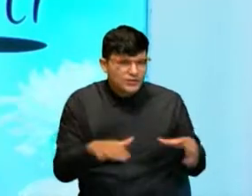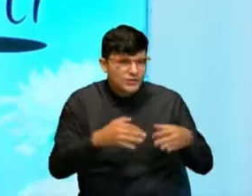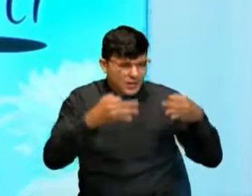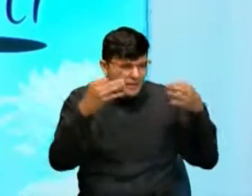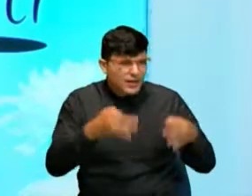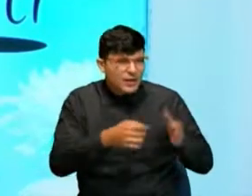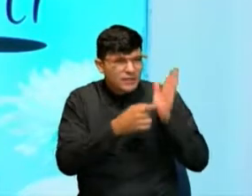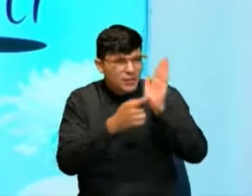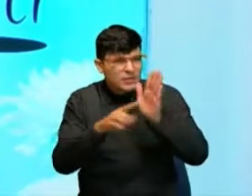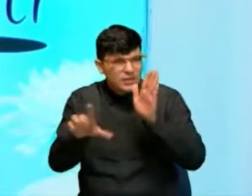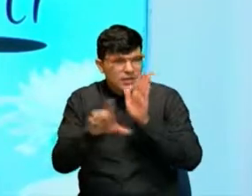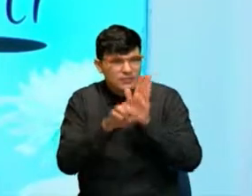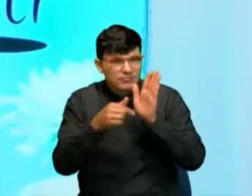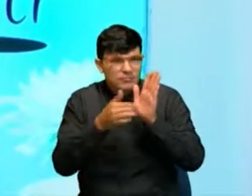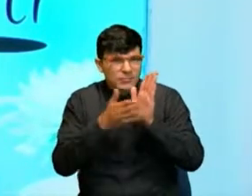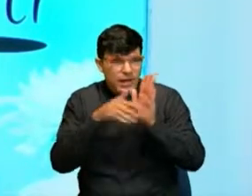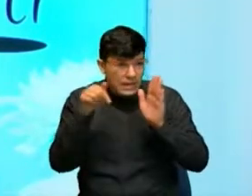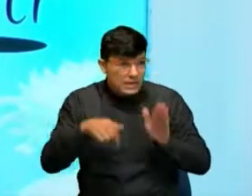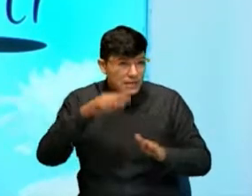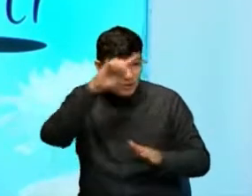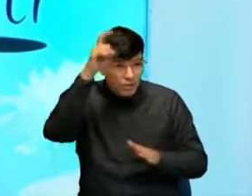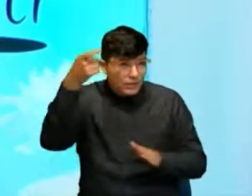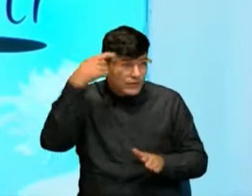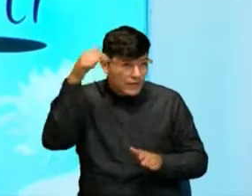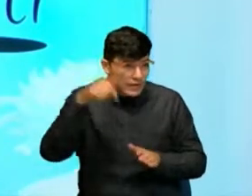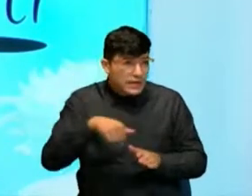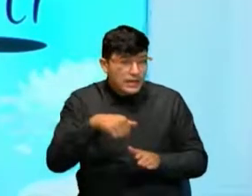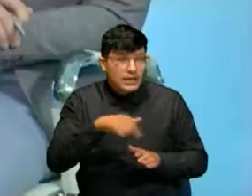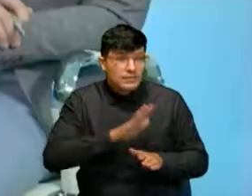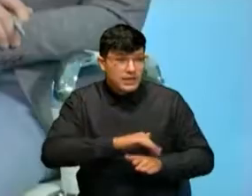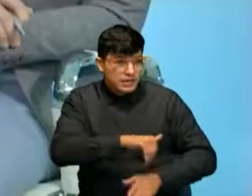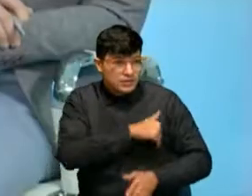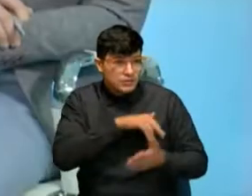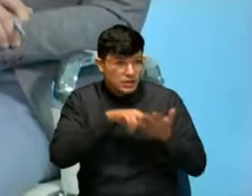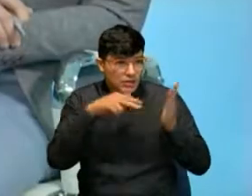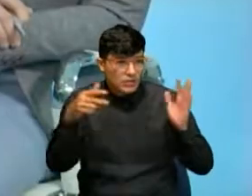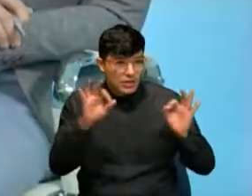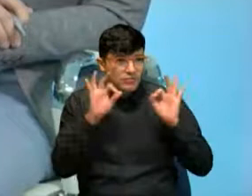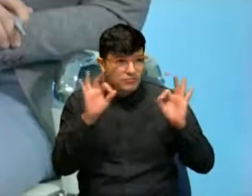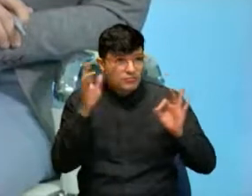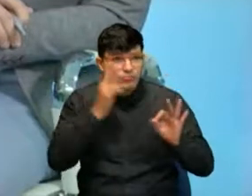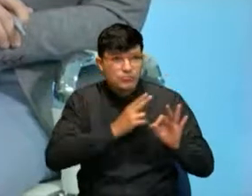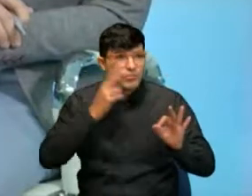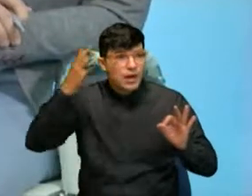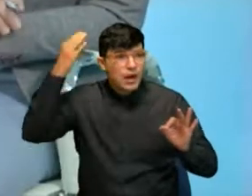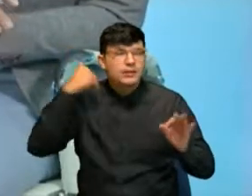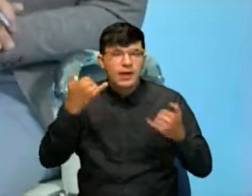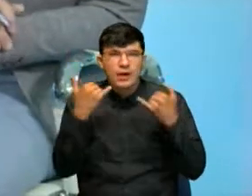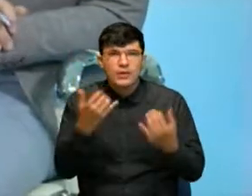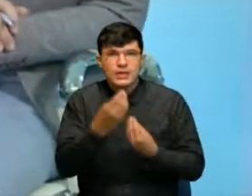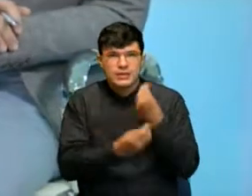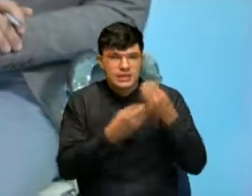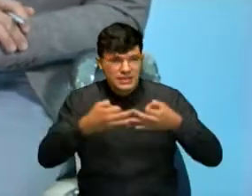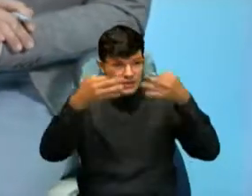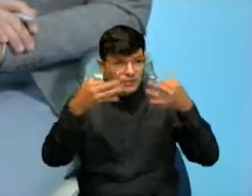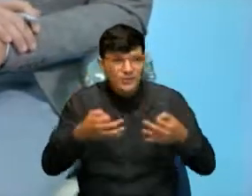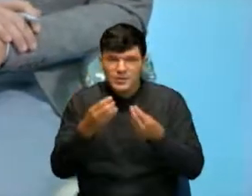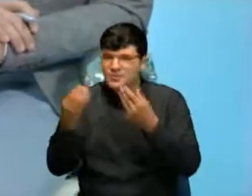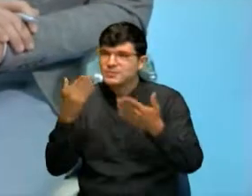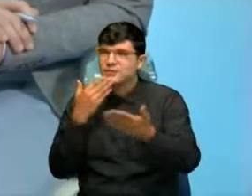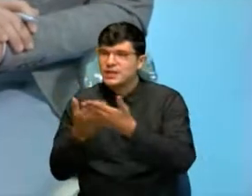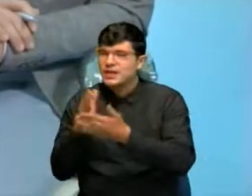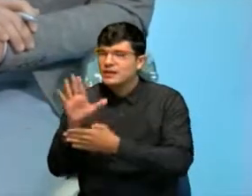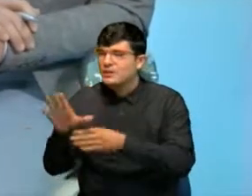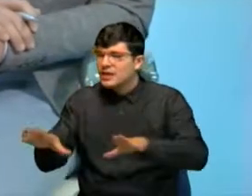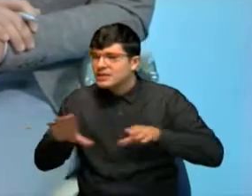y mostrar a los santandereanos que lo que este gobierno, que lo que la ministra Constantín ha prometido, se está haciendo también. Pues muchas gracias, viceministro, por aceptar la invitación de